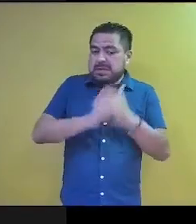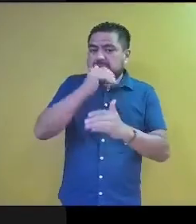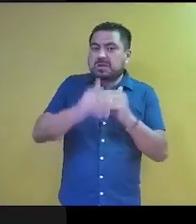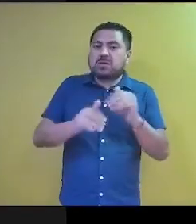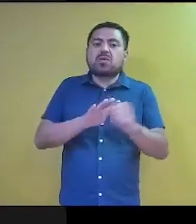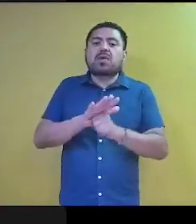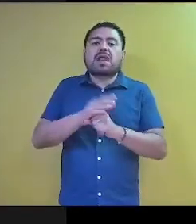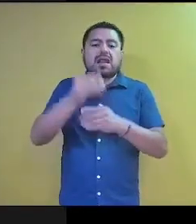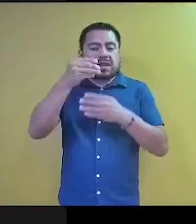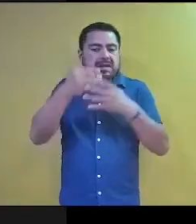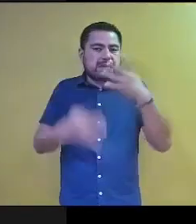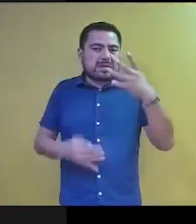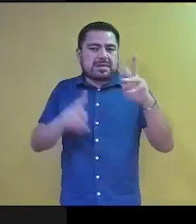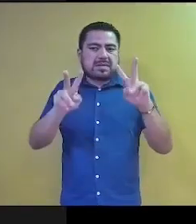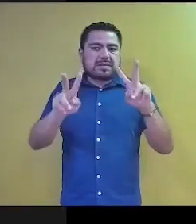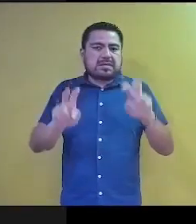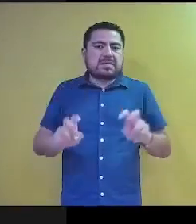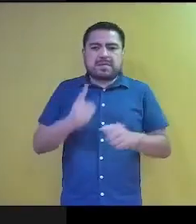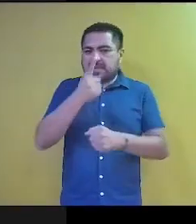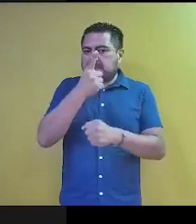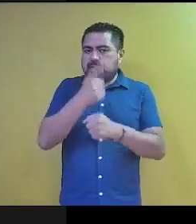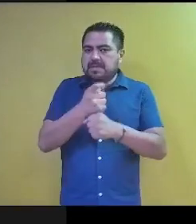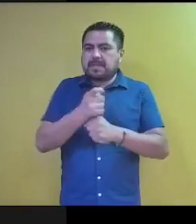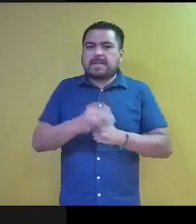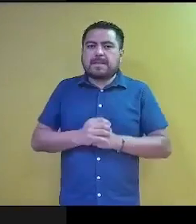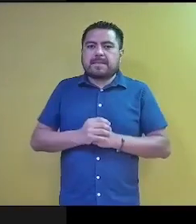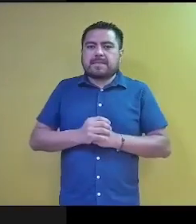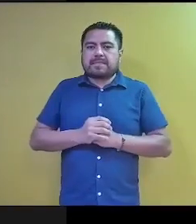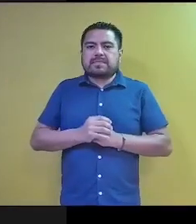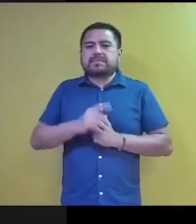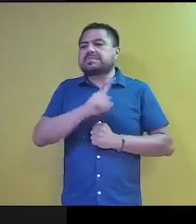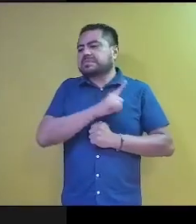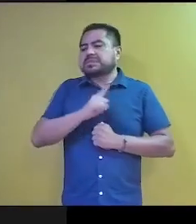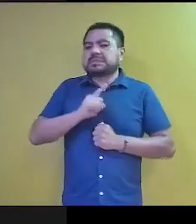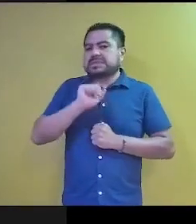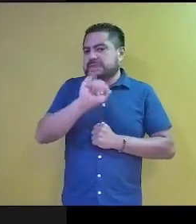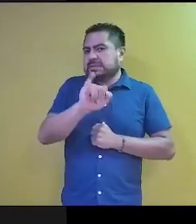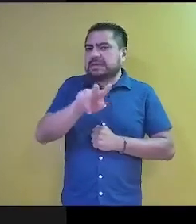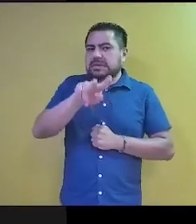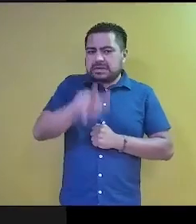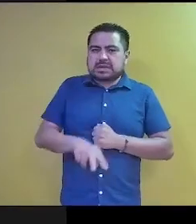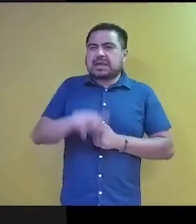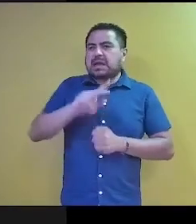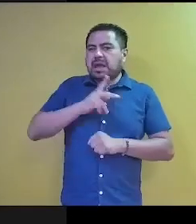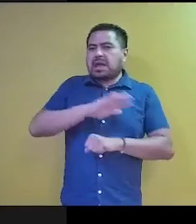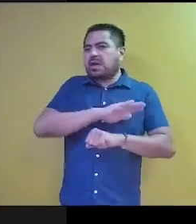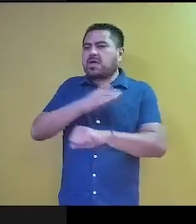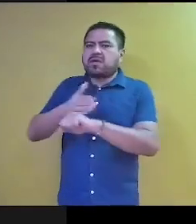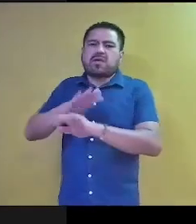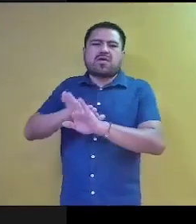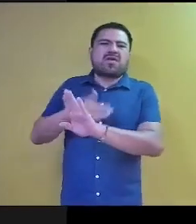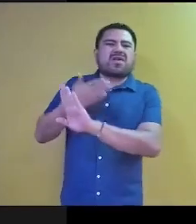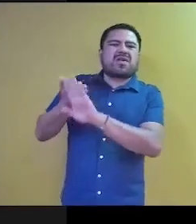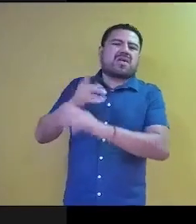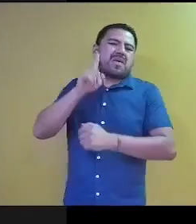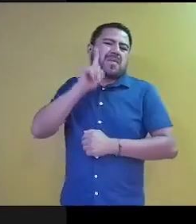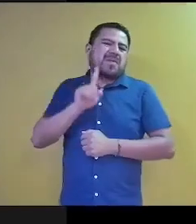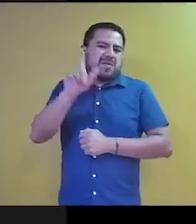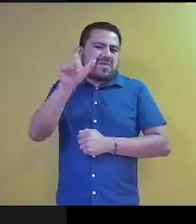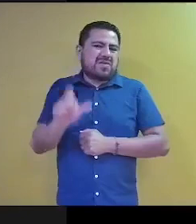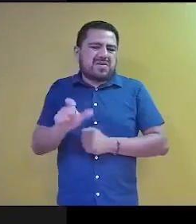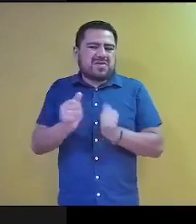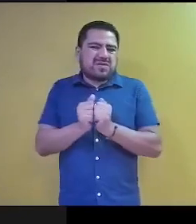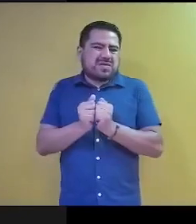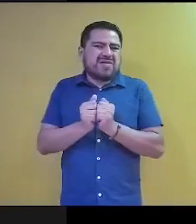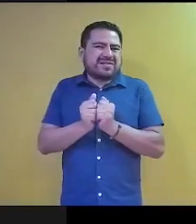siguientes puntos resolutivos. Primero, se declaran existentes las infracciones consistentes en violencia política contra las mujeres en razón